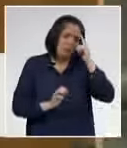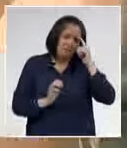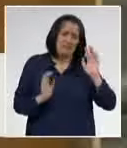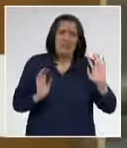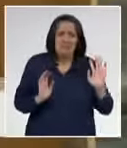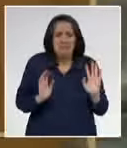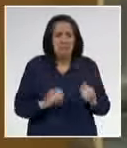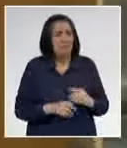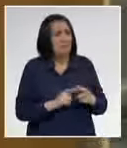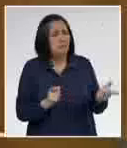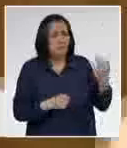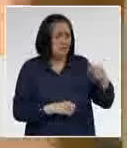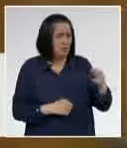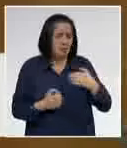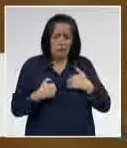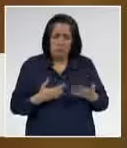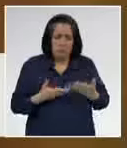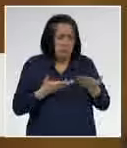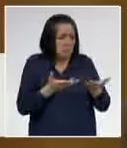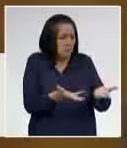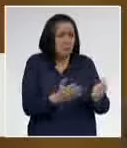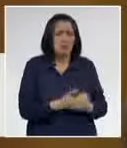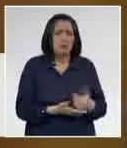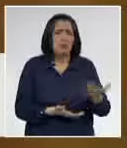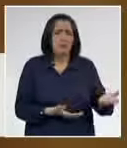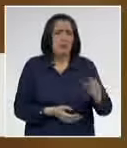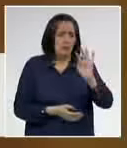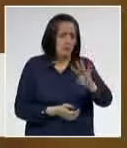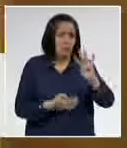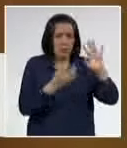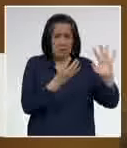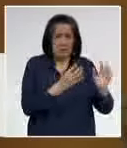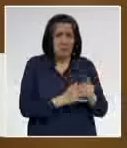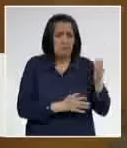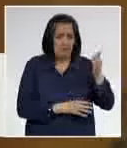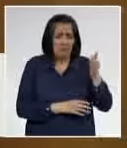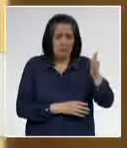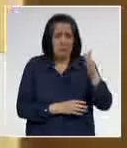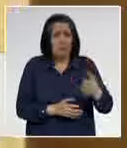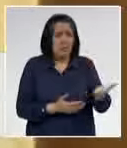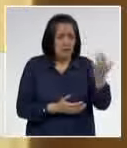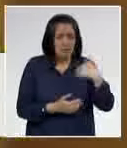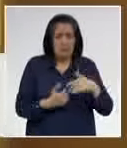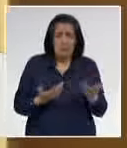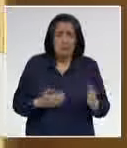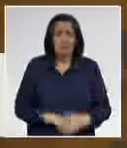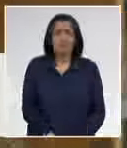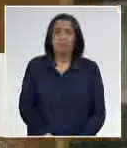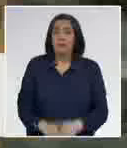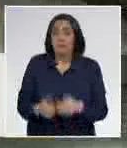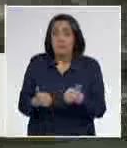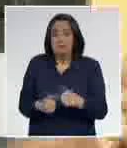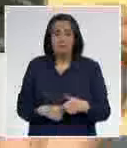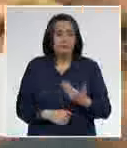pero siempre he estado a disposición. Alguien que ha estado 49 veces a las citaciones, no sé qué argumento tendría. Bueno, el